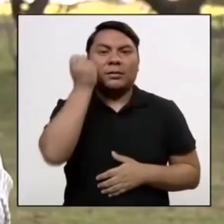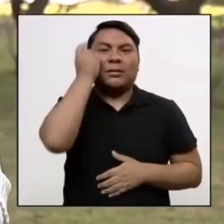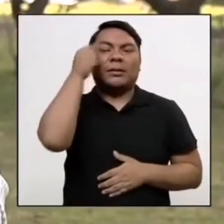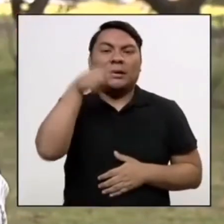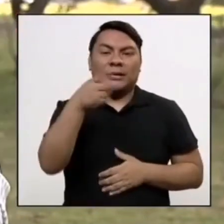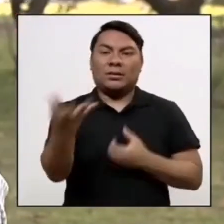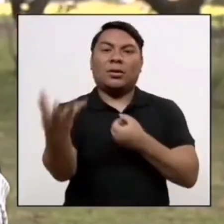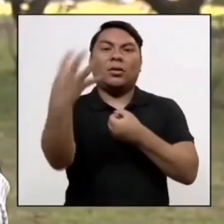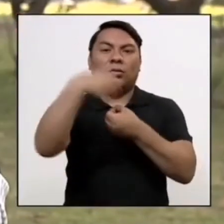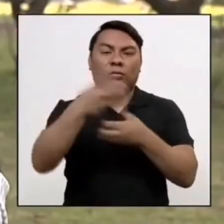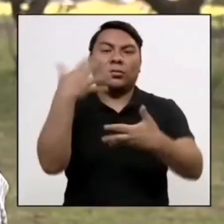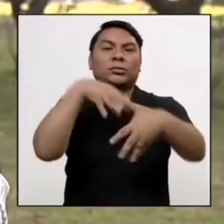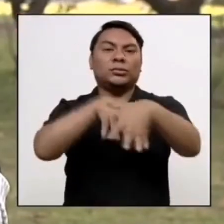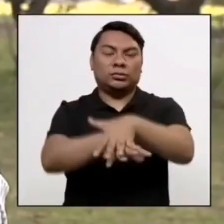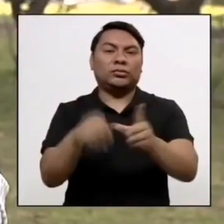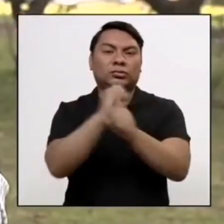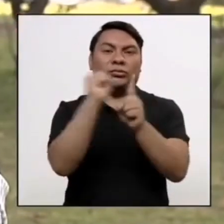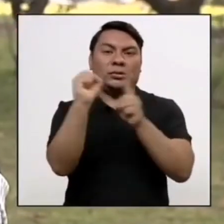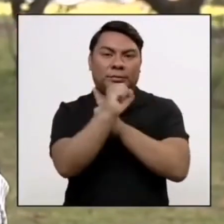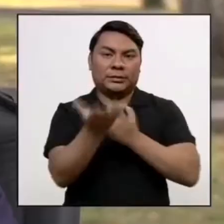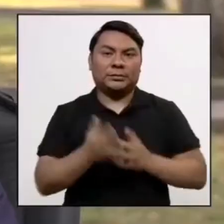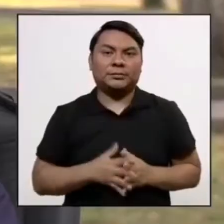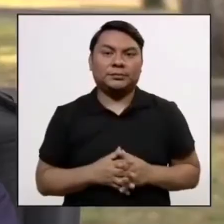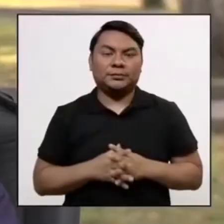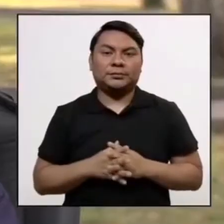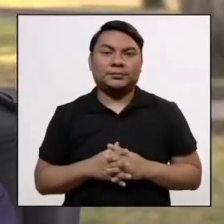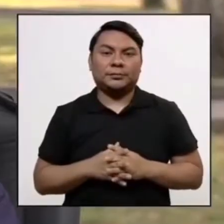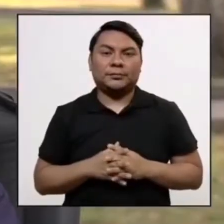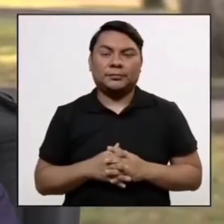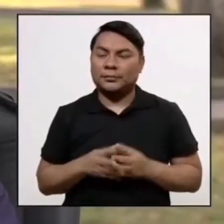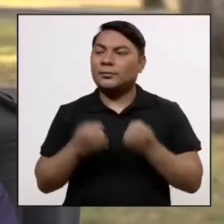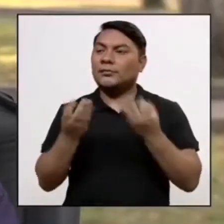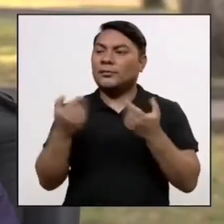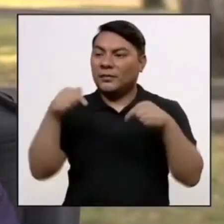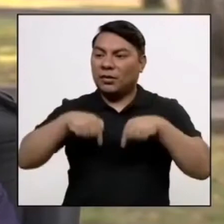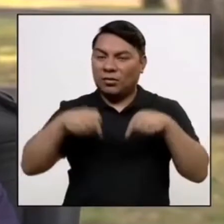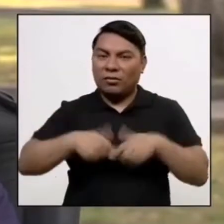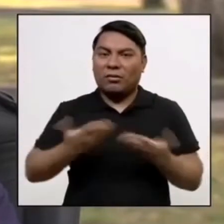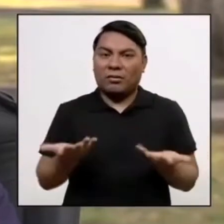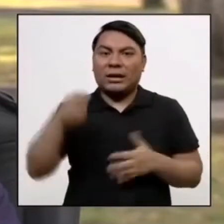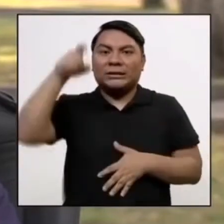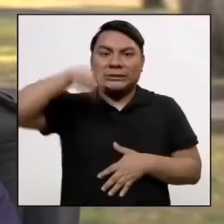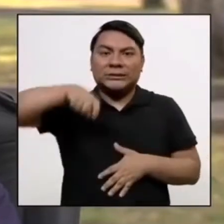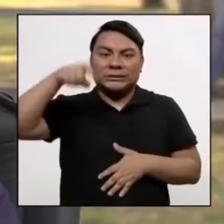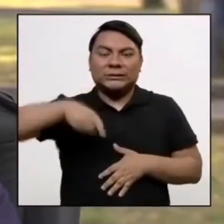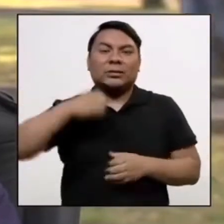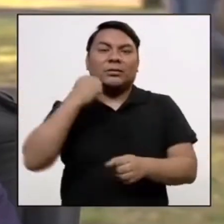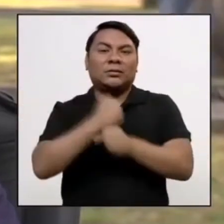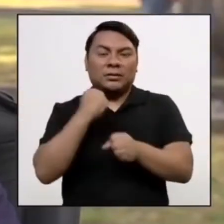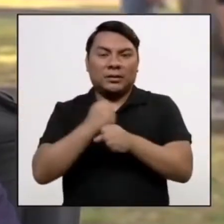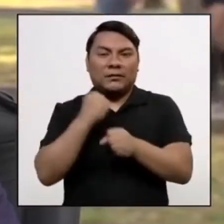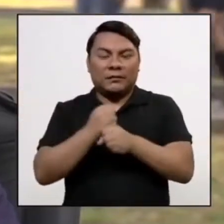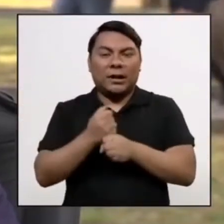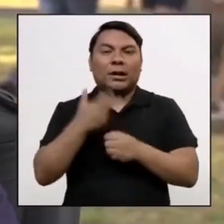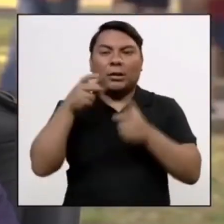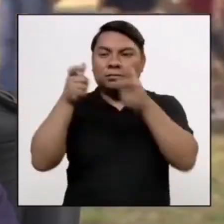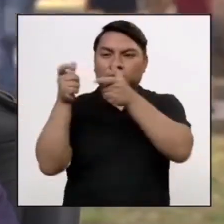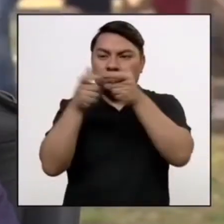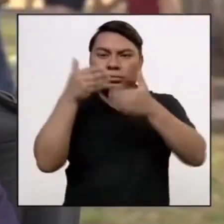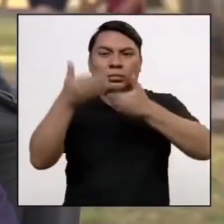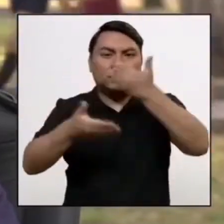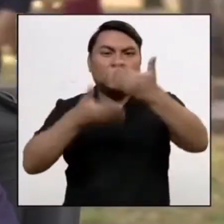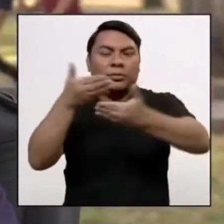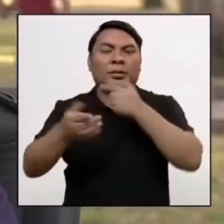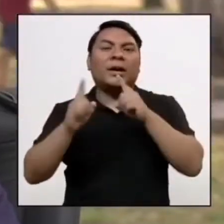ser incluidos socialmente dentro de la sociedad, ¿no? Bueno, ahora definitivamente se necesita un trabajo articulado, supongo,